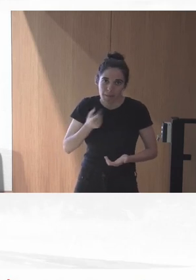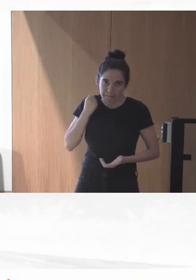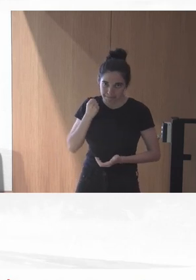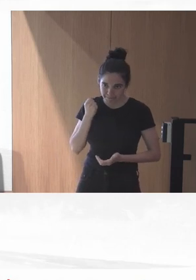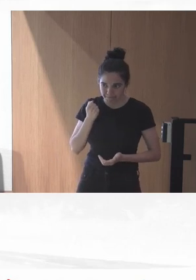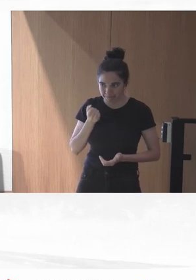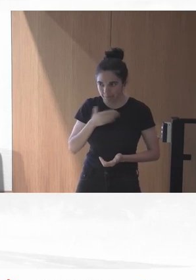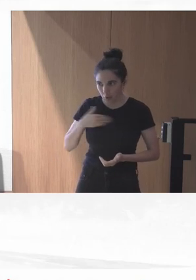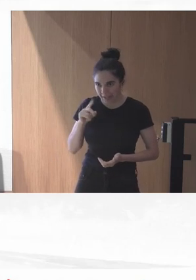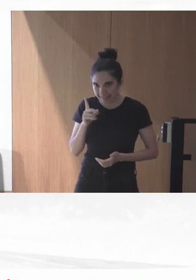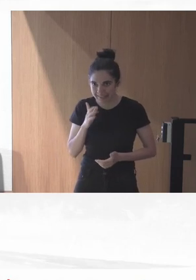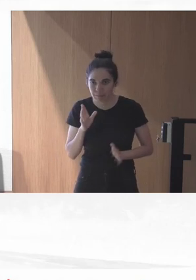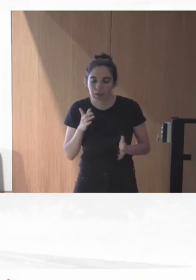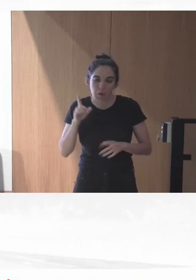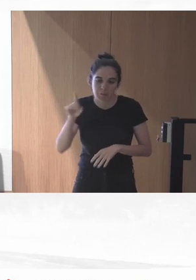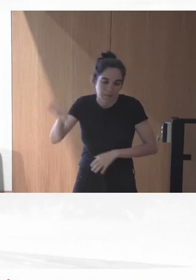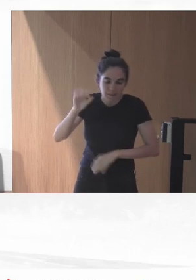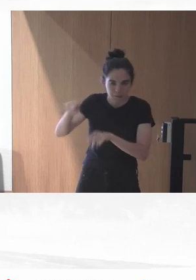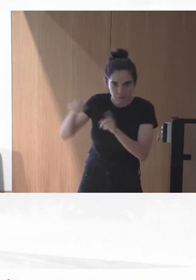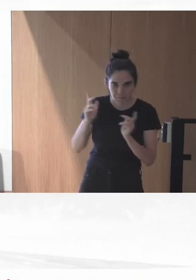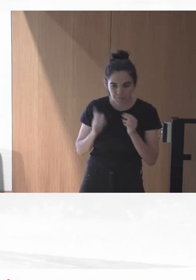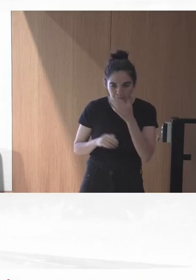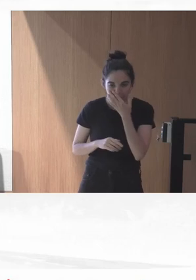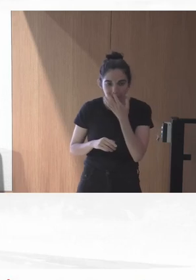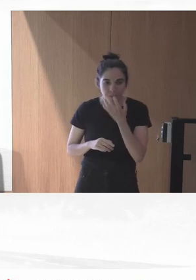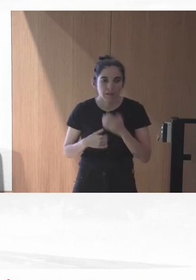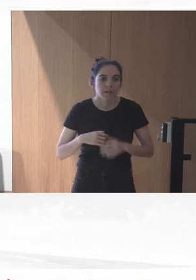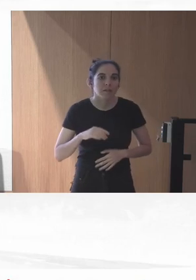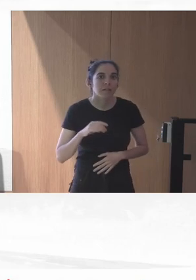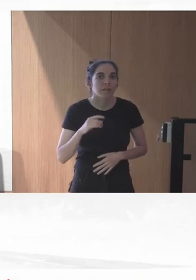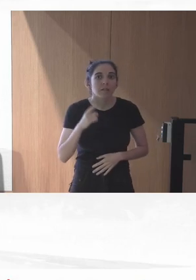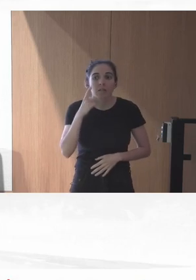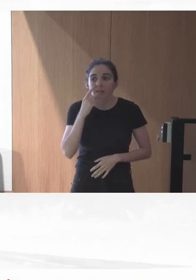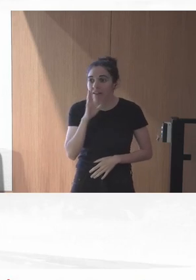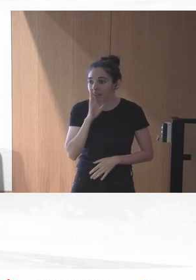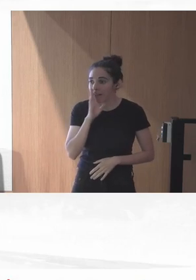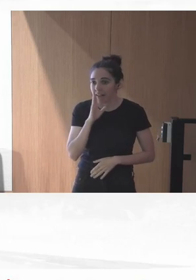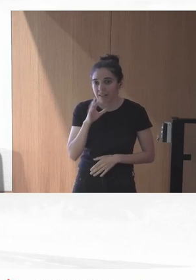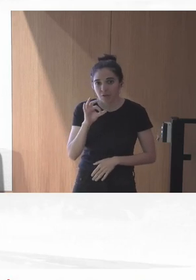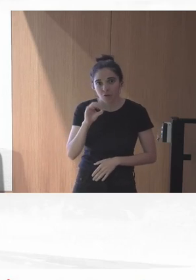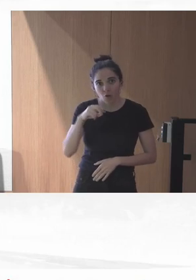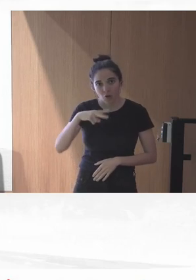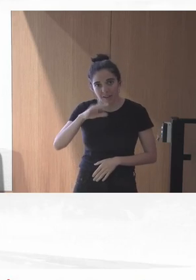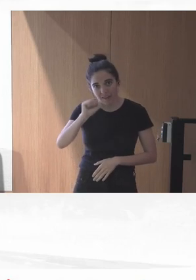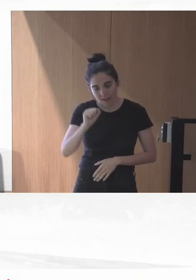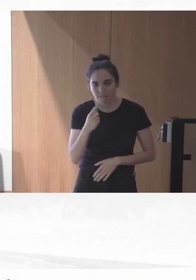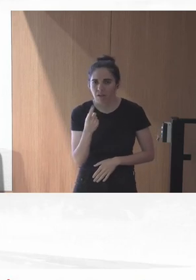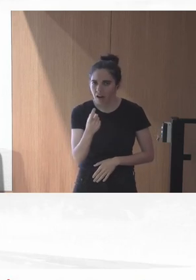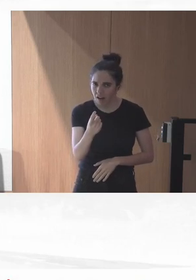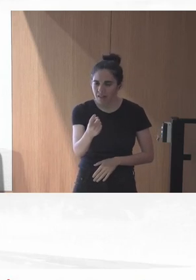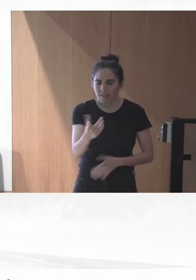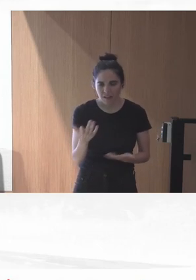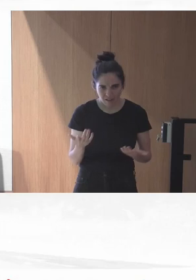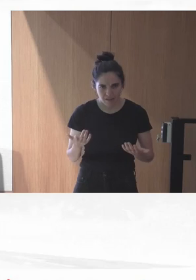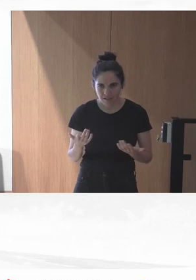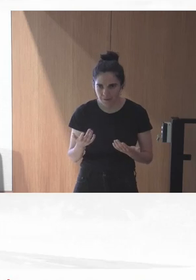bueno, si tú decides. Creo que los primeros pasos, como antes decía la compañera Sonia, nos queda todavía muchísimo camino por